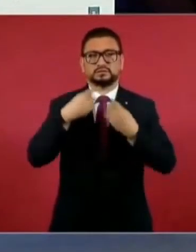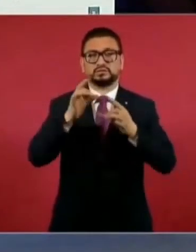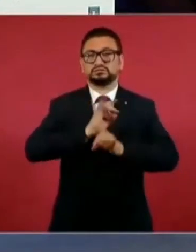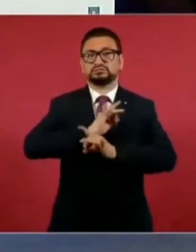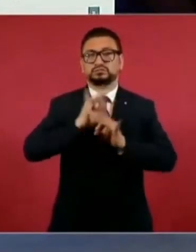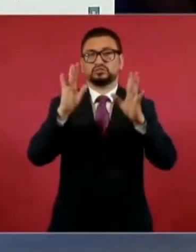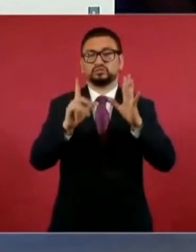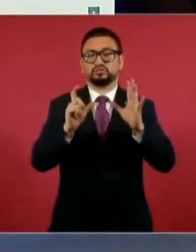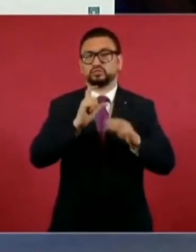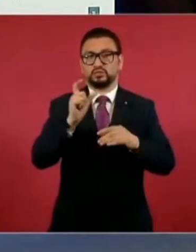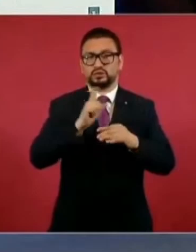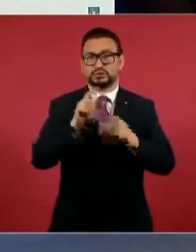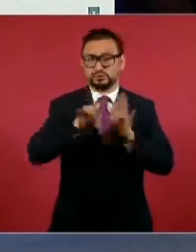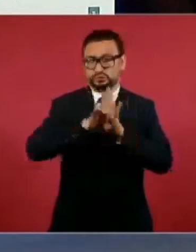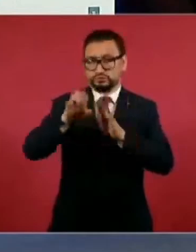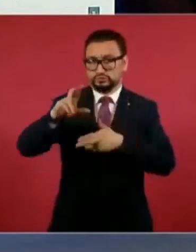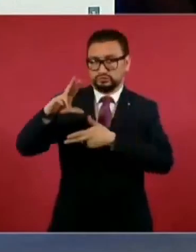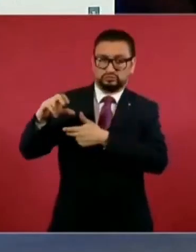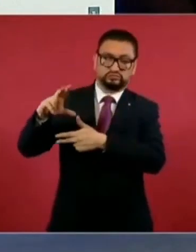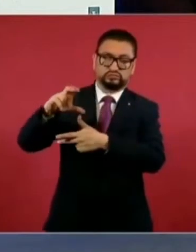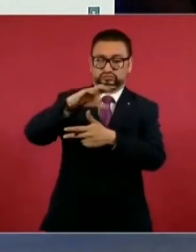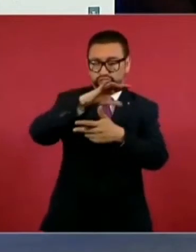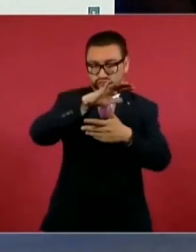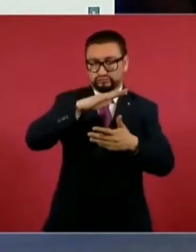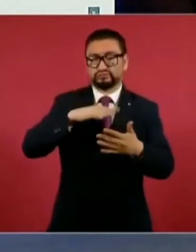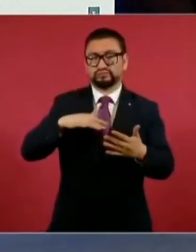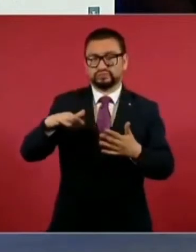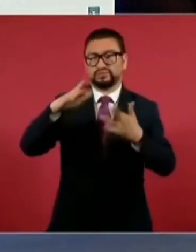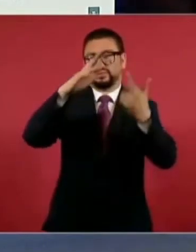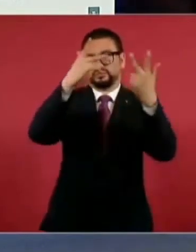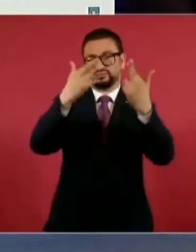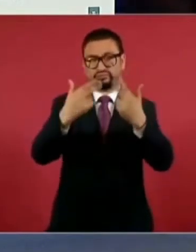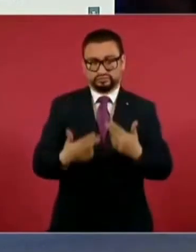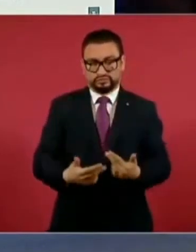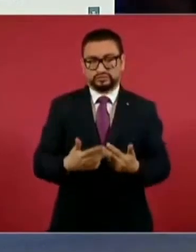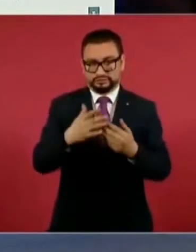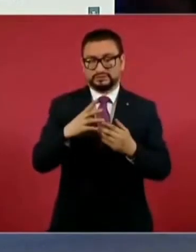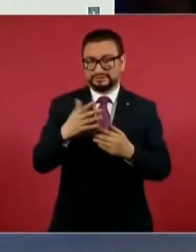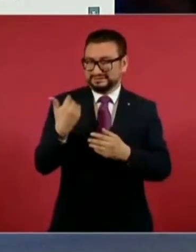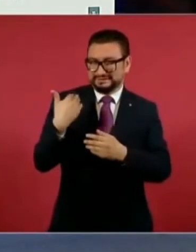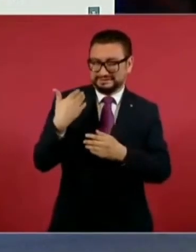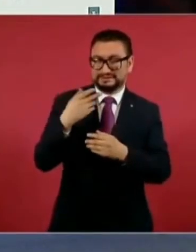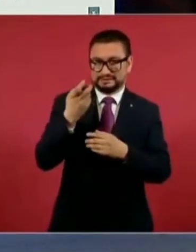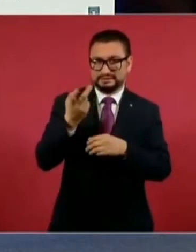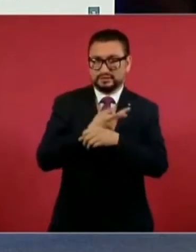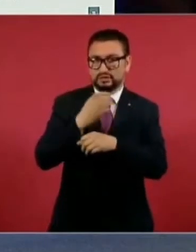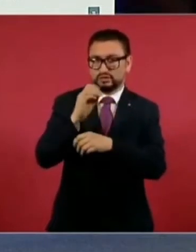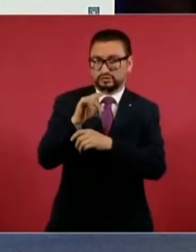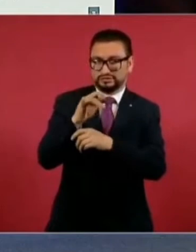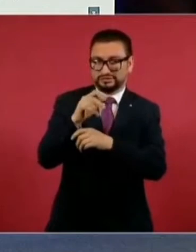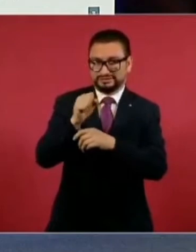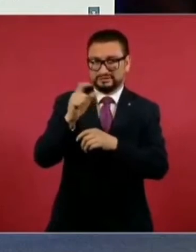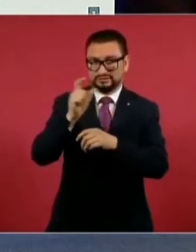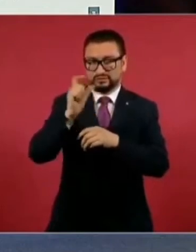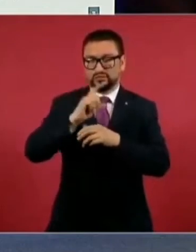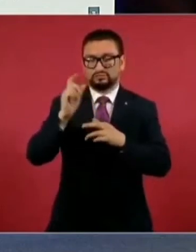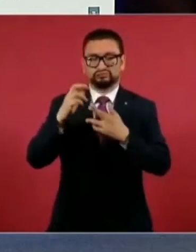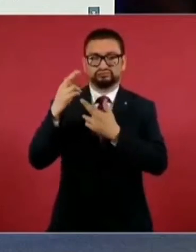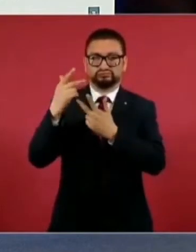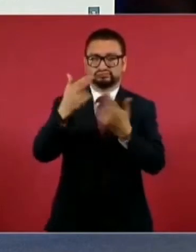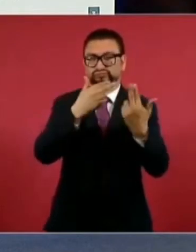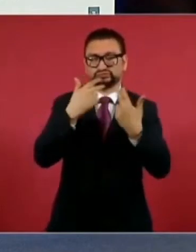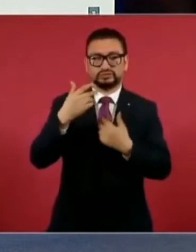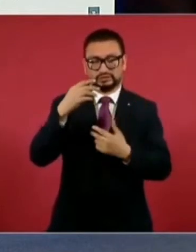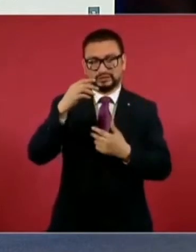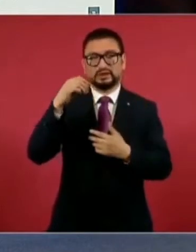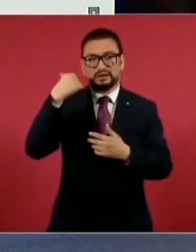ejemplo, Otis, la más grande que se ha registrado en los últimos tiempos, donde se destruyó completamente Acapulco